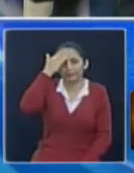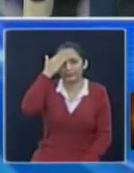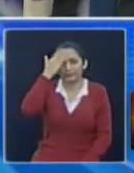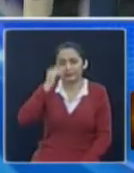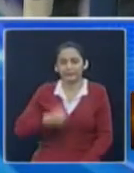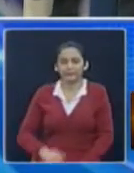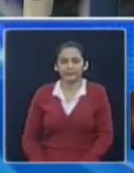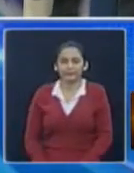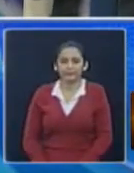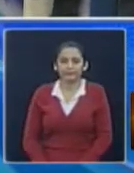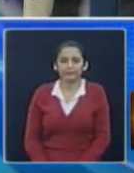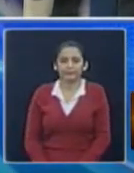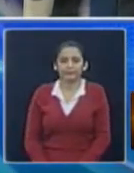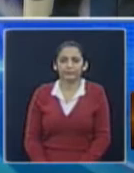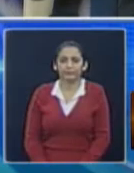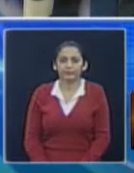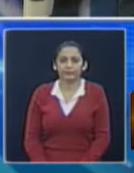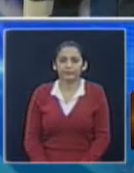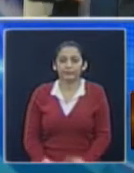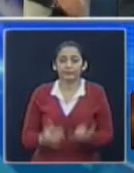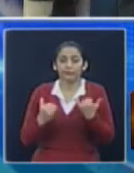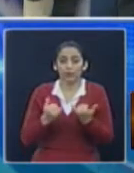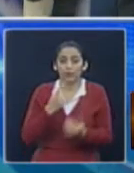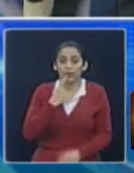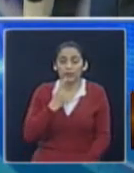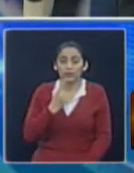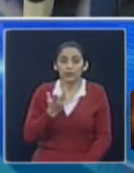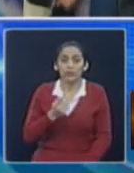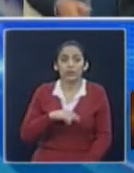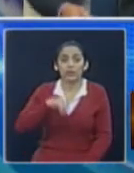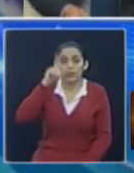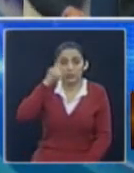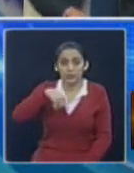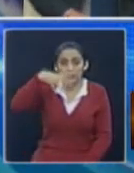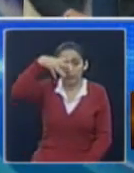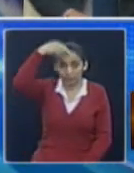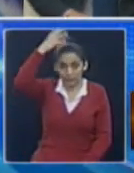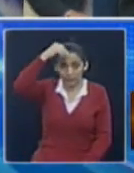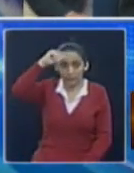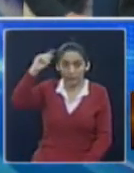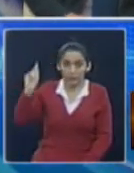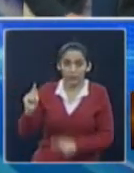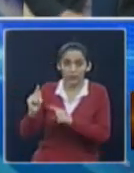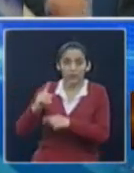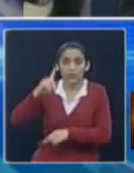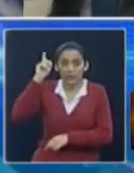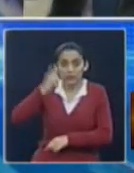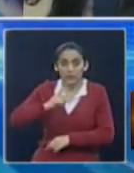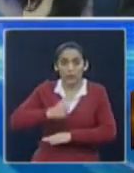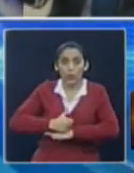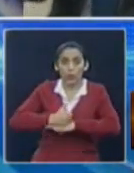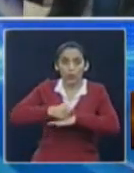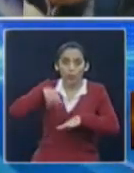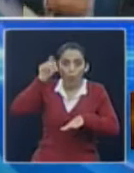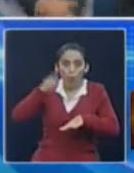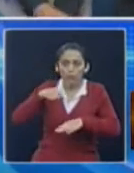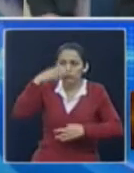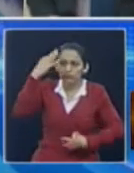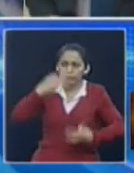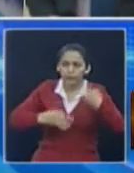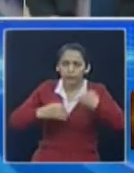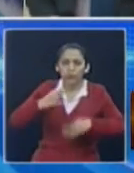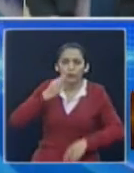juicio y obviamente incluirle al vicepresidente un juicio penal? ¿Cuál es la situación del vicepresidente a futuro? ¿Cómo ve usted